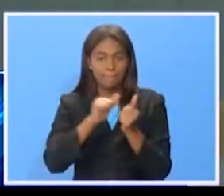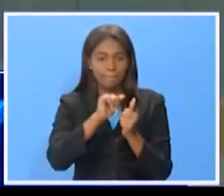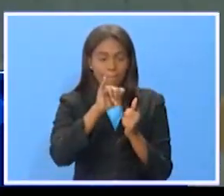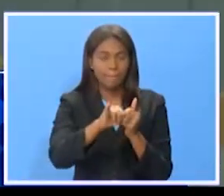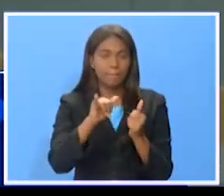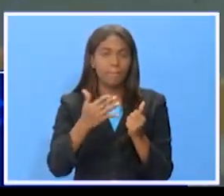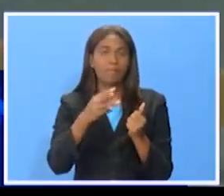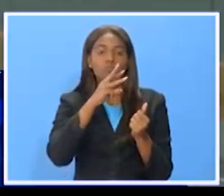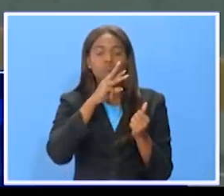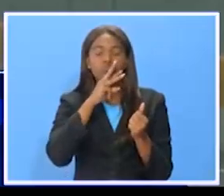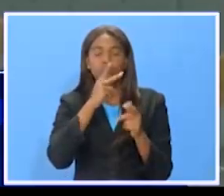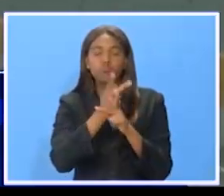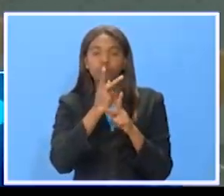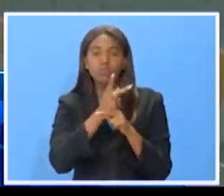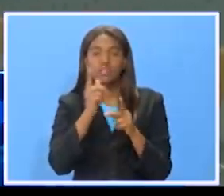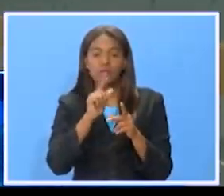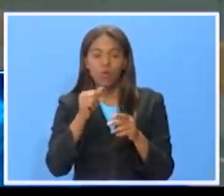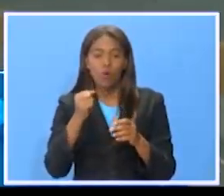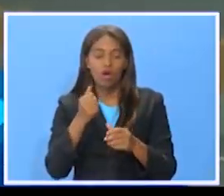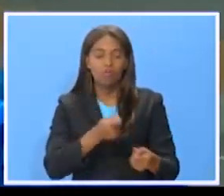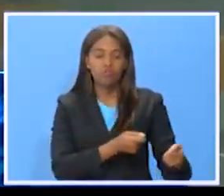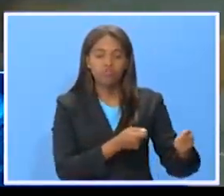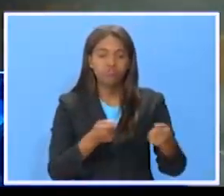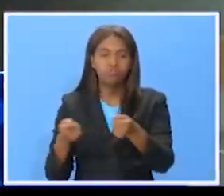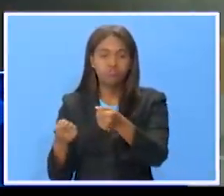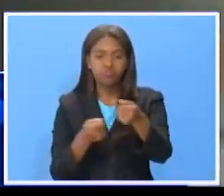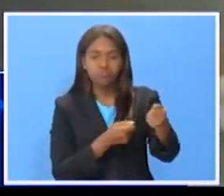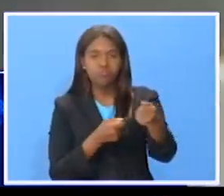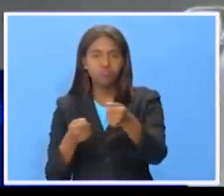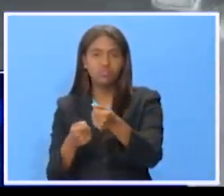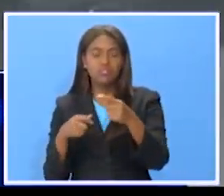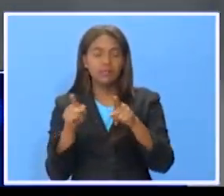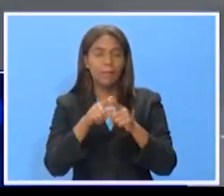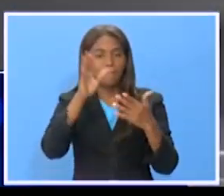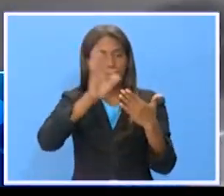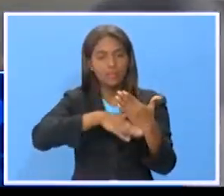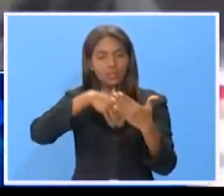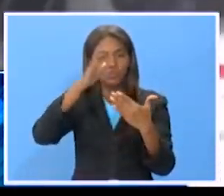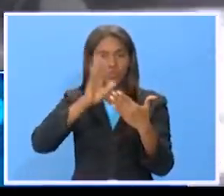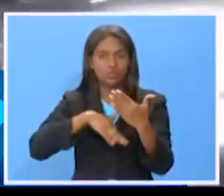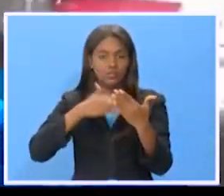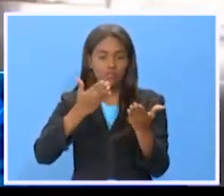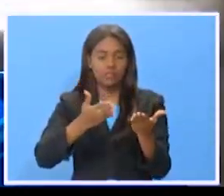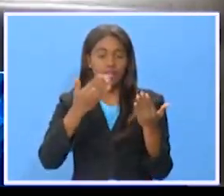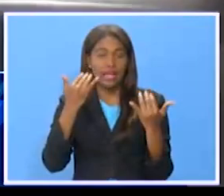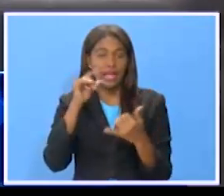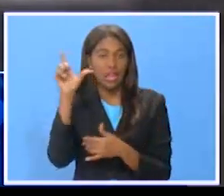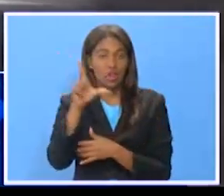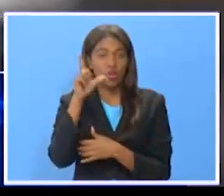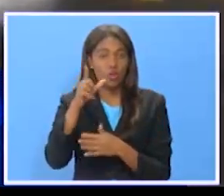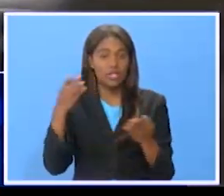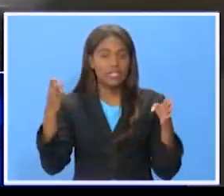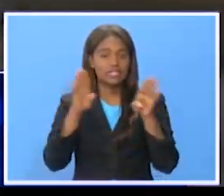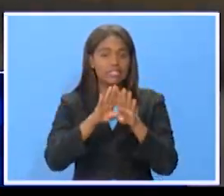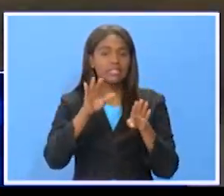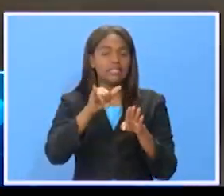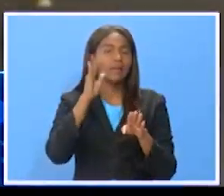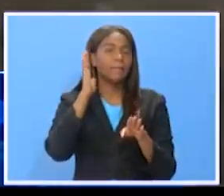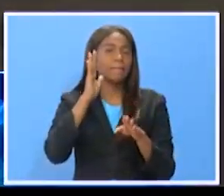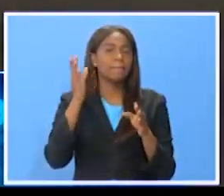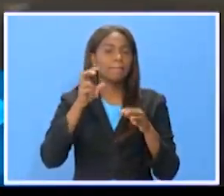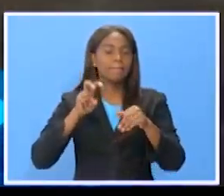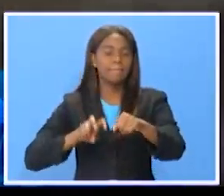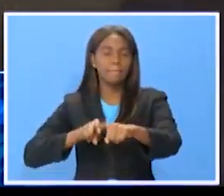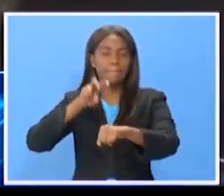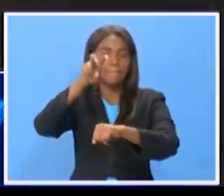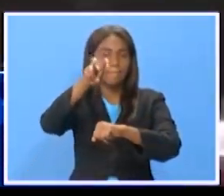y drenaje, así como lavado a presión de muros tipo New Jersey y pintura en general. Este lunes el cierre corresponderá al elevado